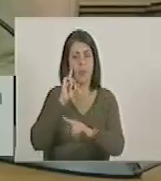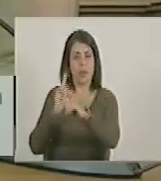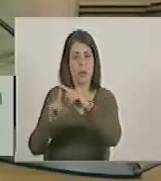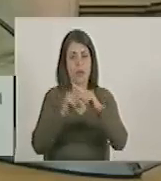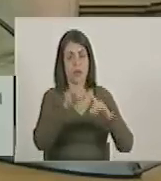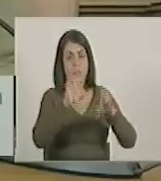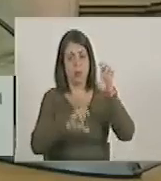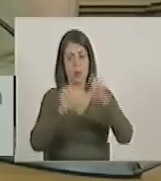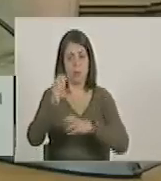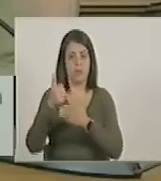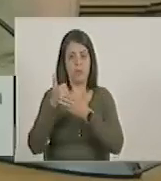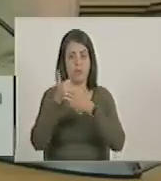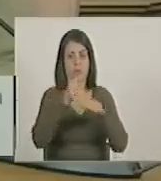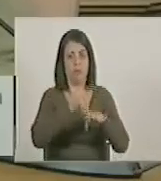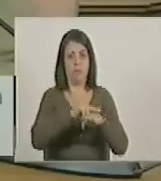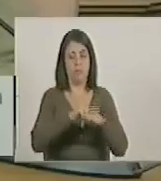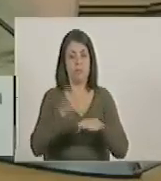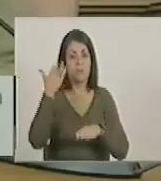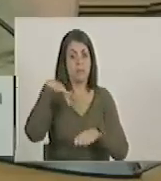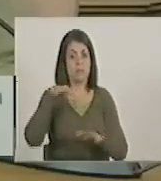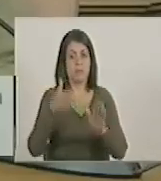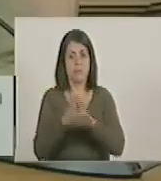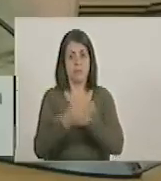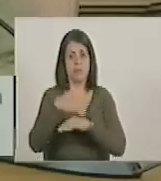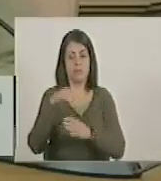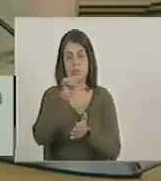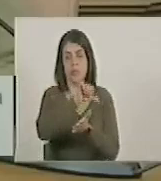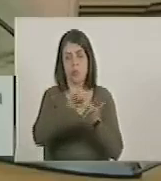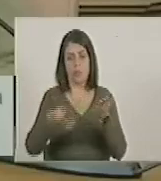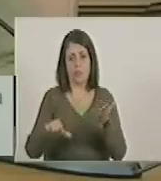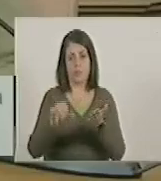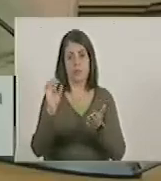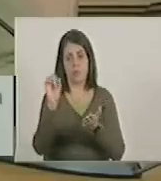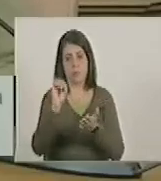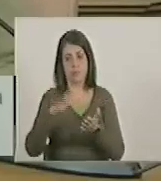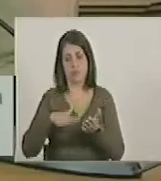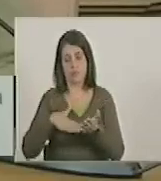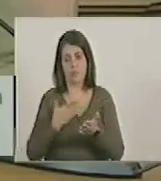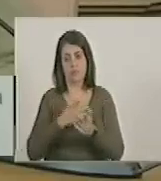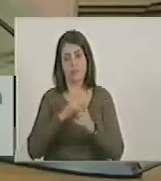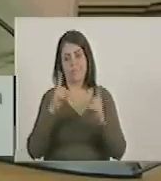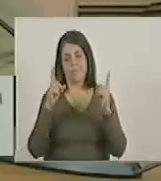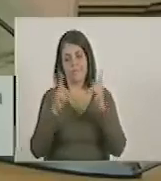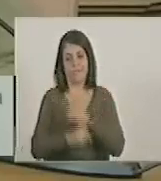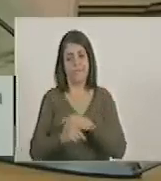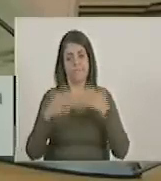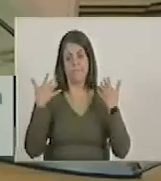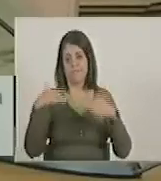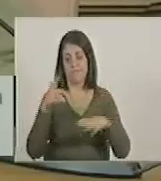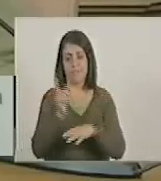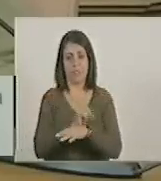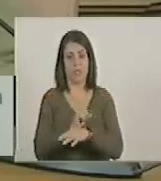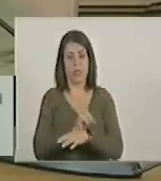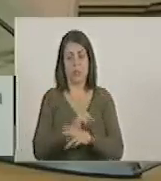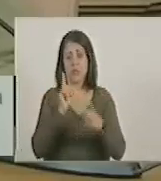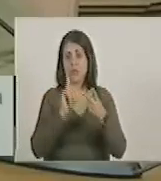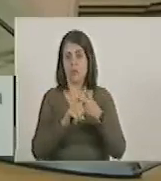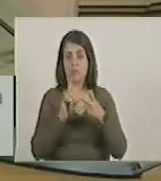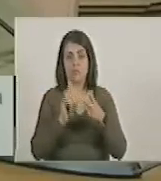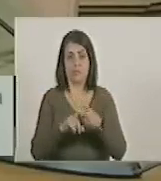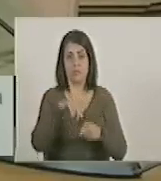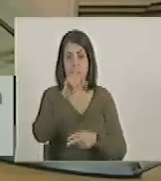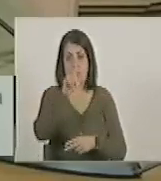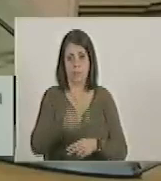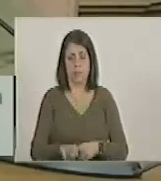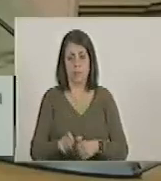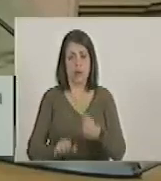y terapéuticas, a menos que se trate de una intervención que suponga un caso de extrema urgencia. 2. Que la